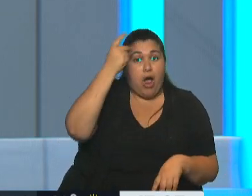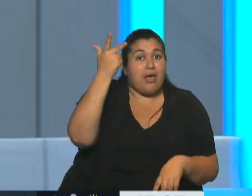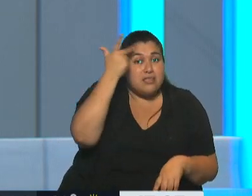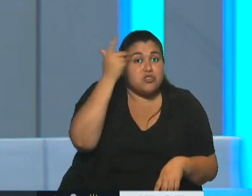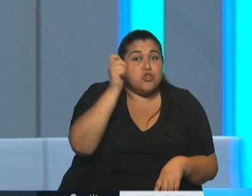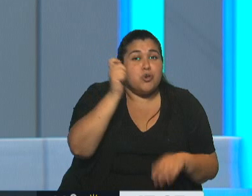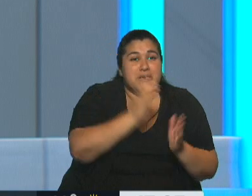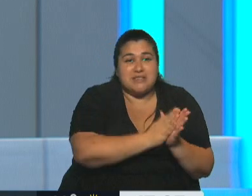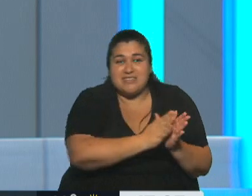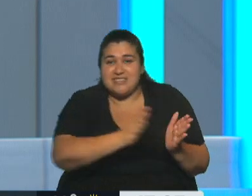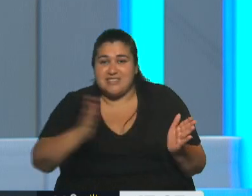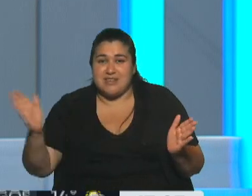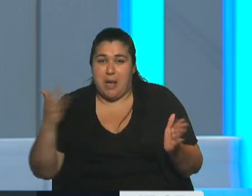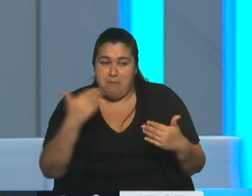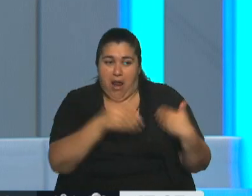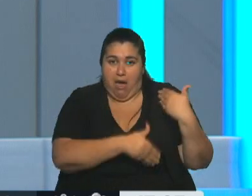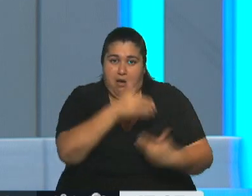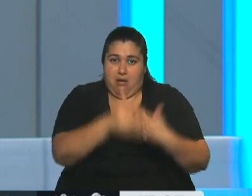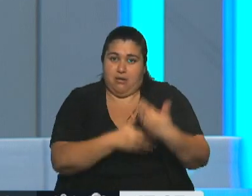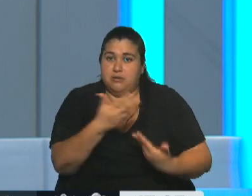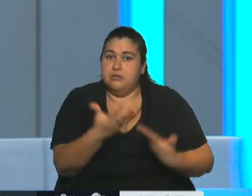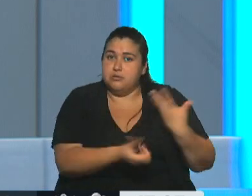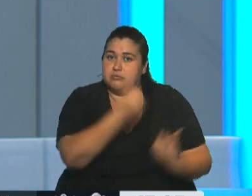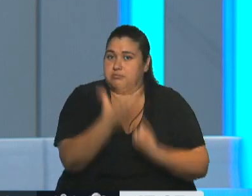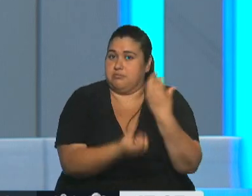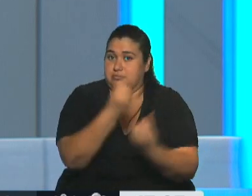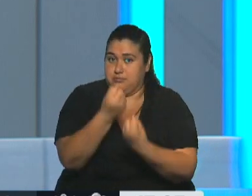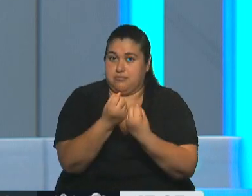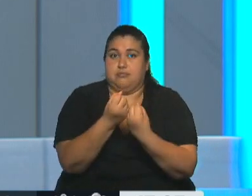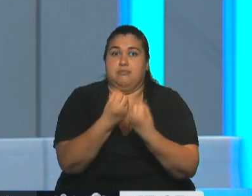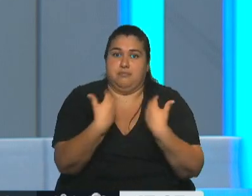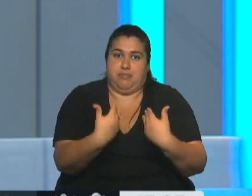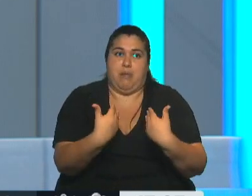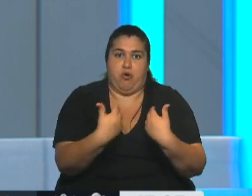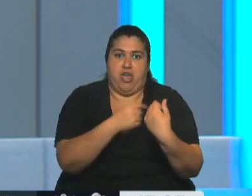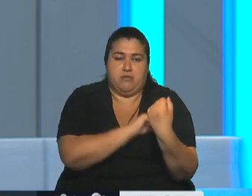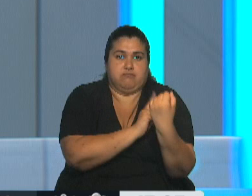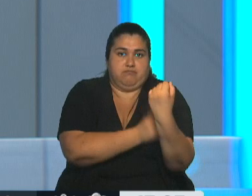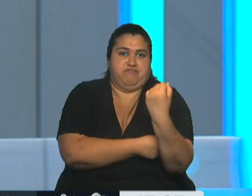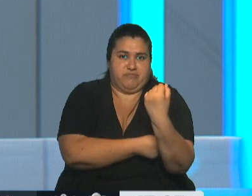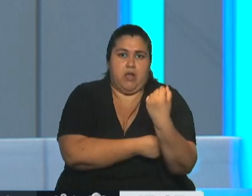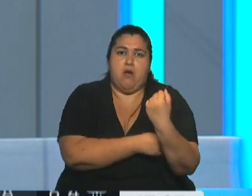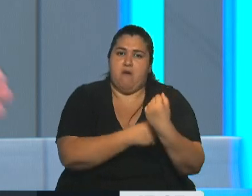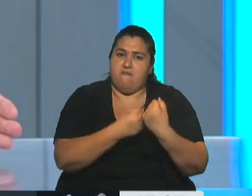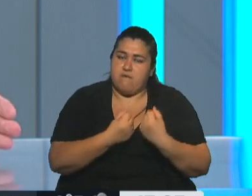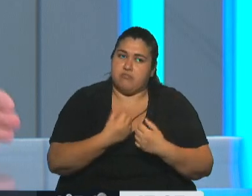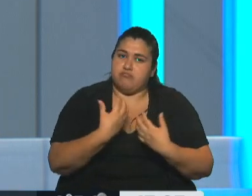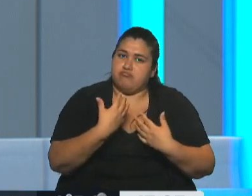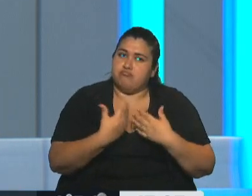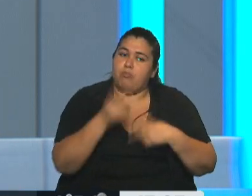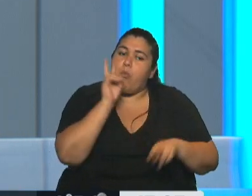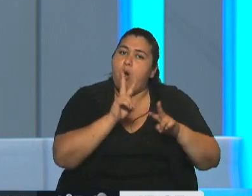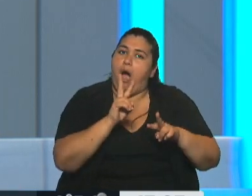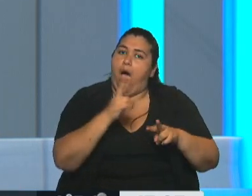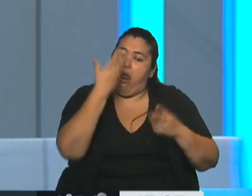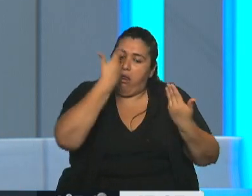decís, esta también es una buena oportunidad para empoderarse, para relegitimar un liderazgo que, si